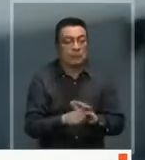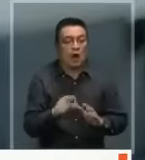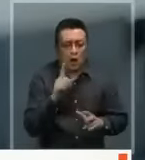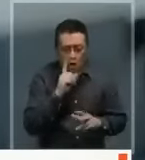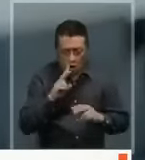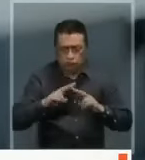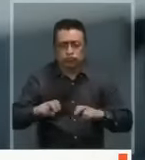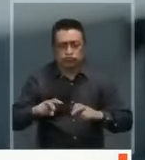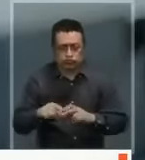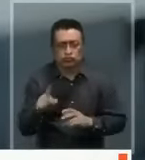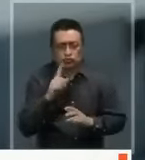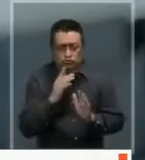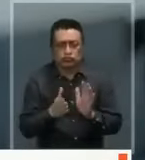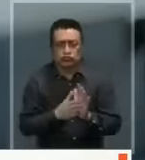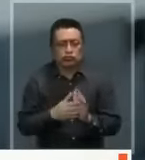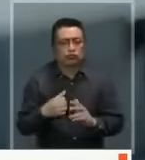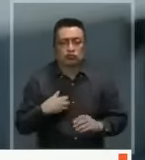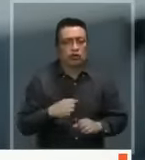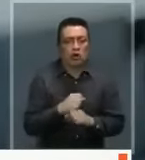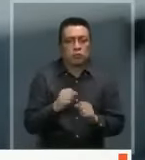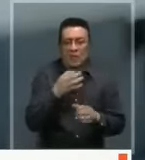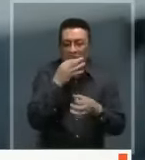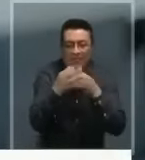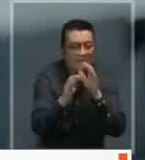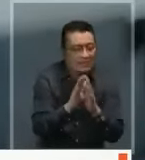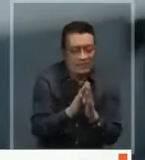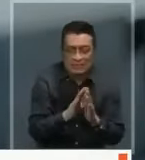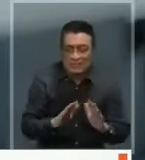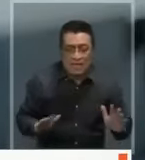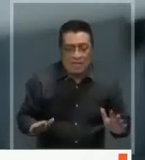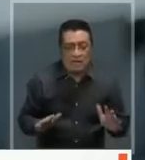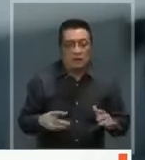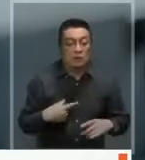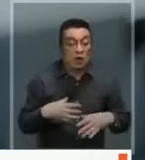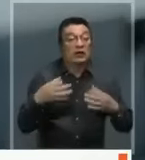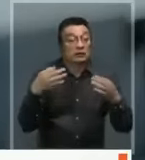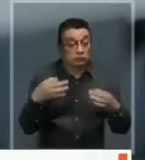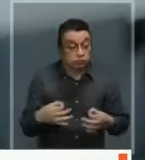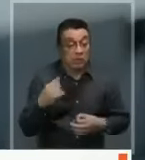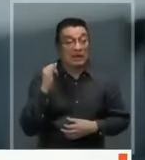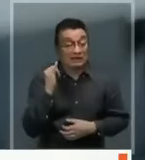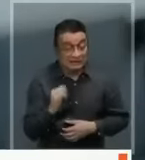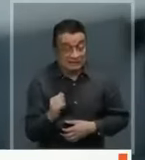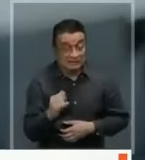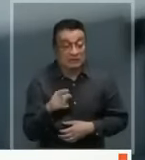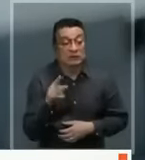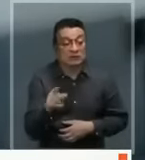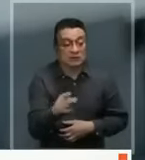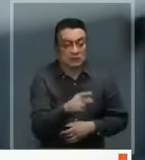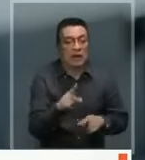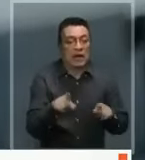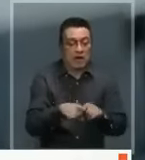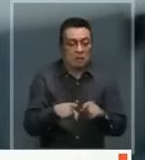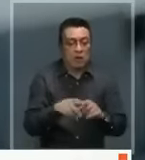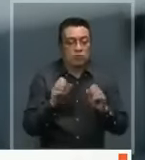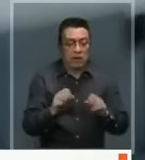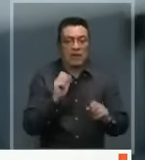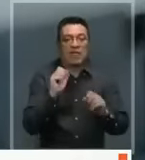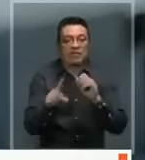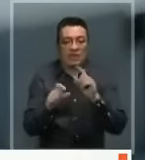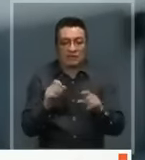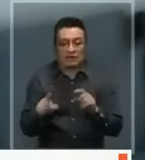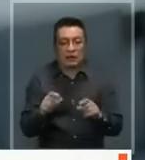investigación y no tenemos la posibilidad de decir absolutamente nada. ¿Pero sí tienen la convicción? Pero sí tenemos la convicción de que nuestros hermanos tienen la posibilidad de defenderse,